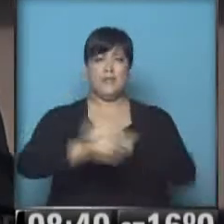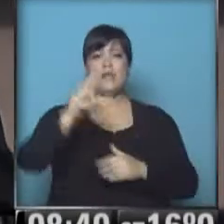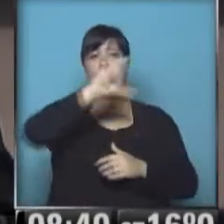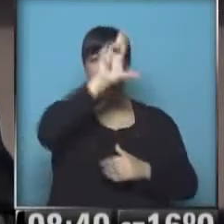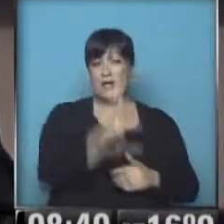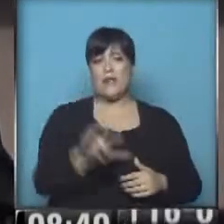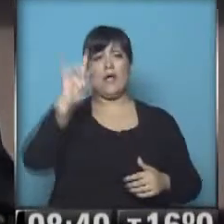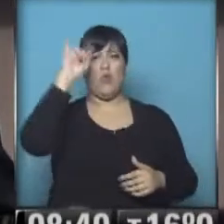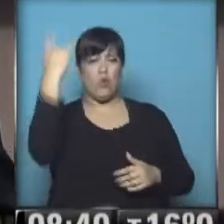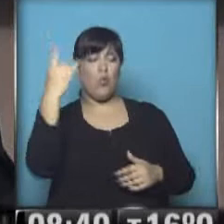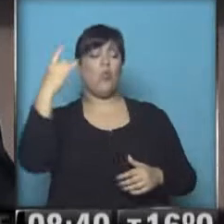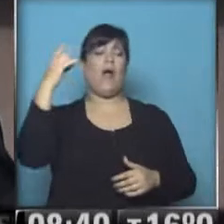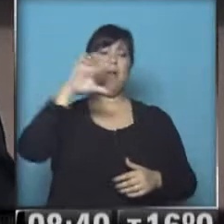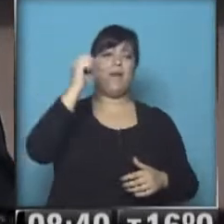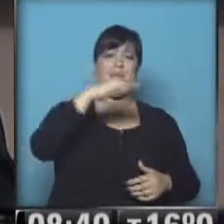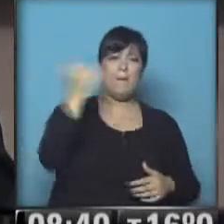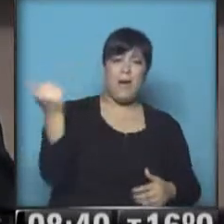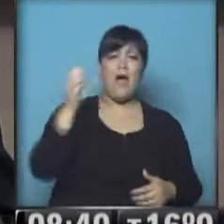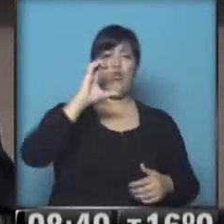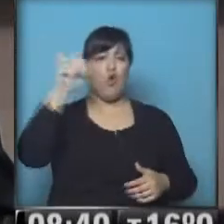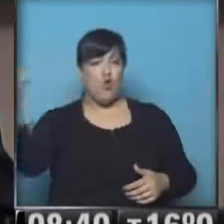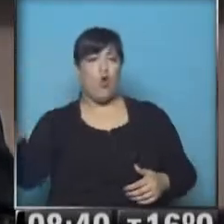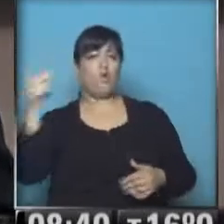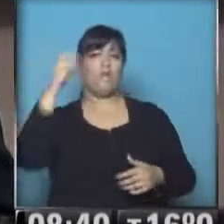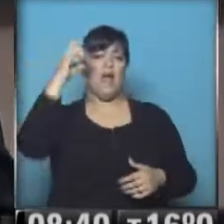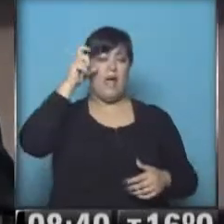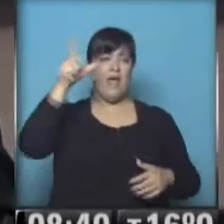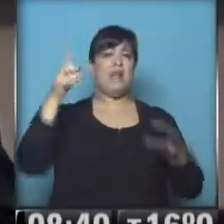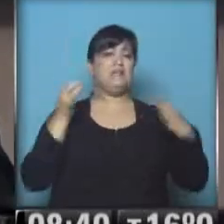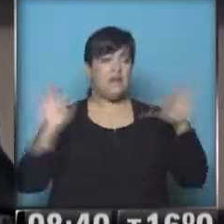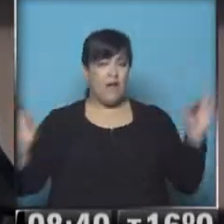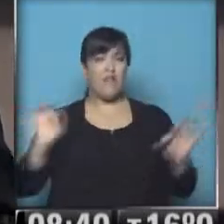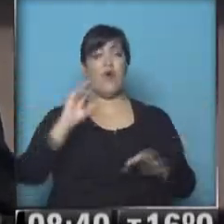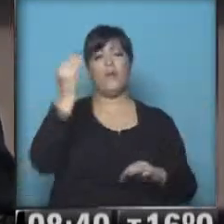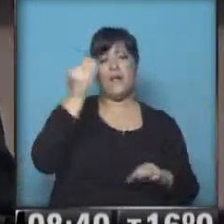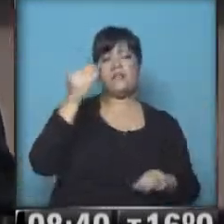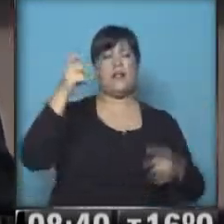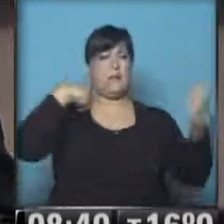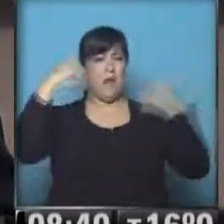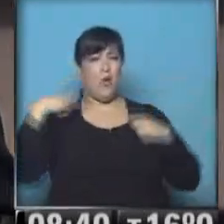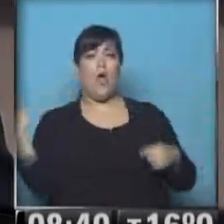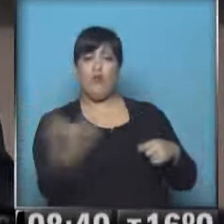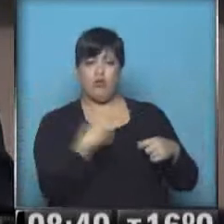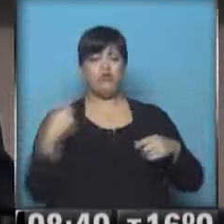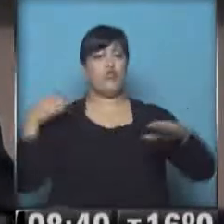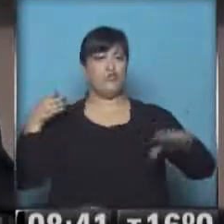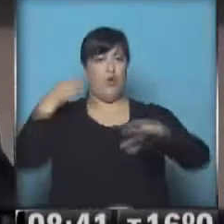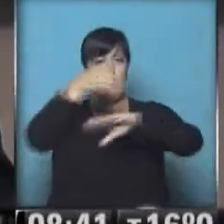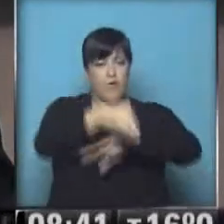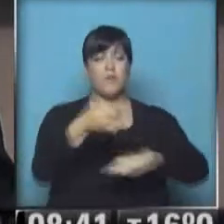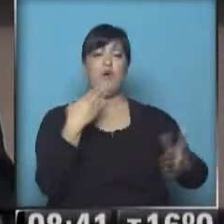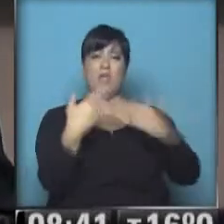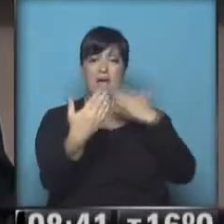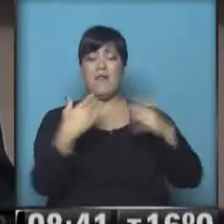Uruguay, Chile, Panamá, Guatemala, Colombia, El Salvador, Brasil y Paraguay. Nosotros estuvimos conversando con